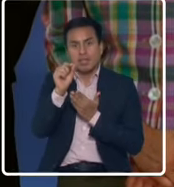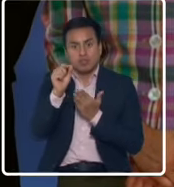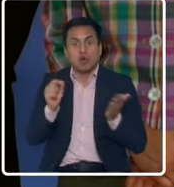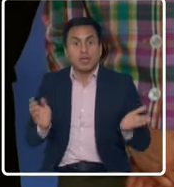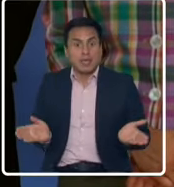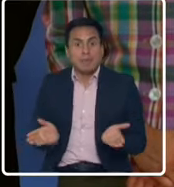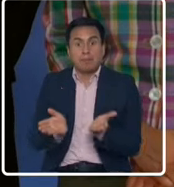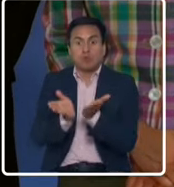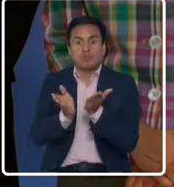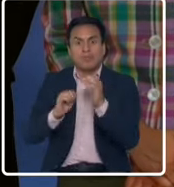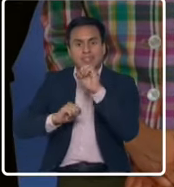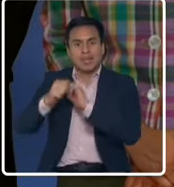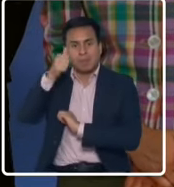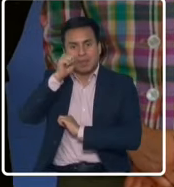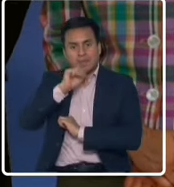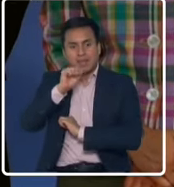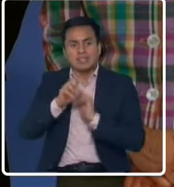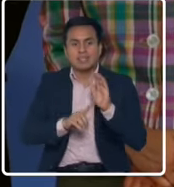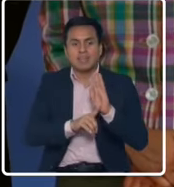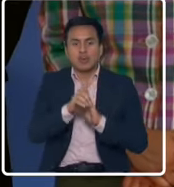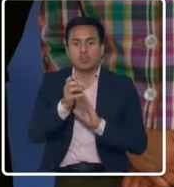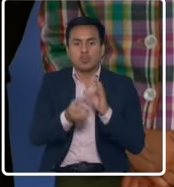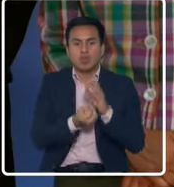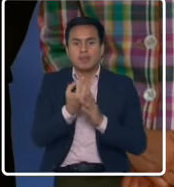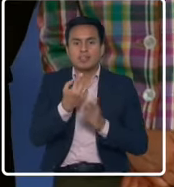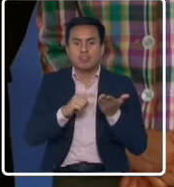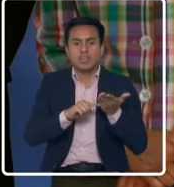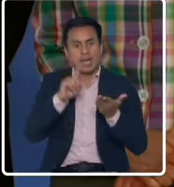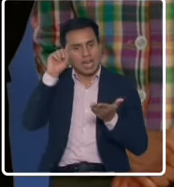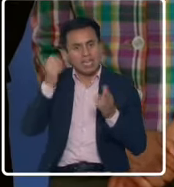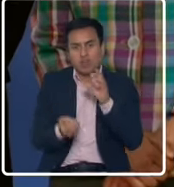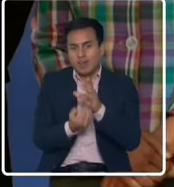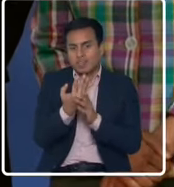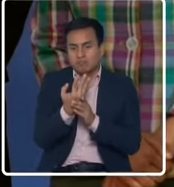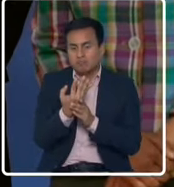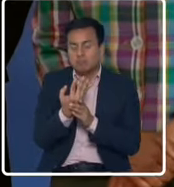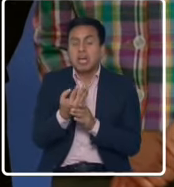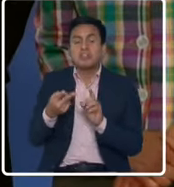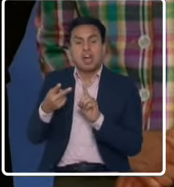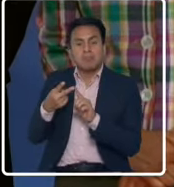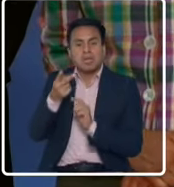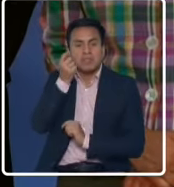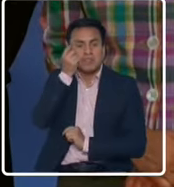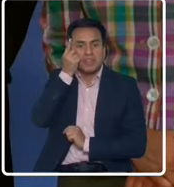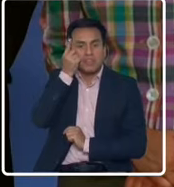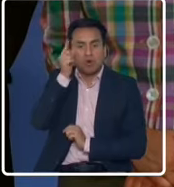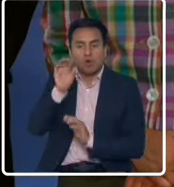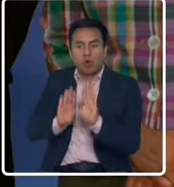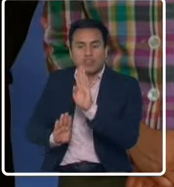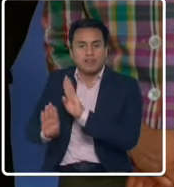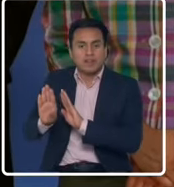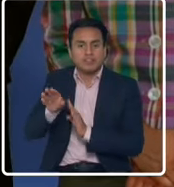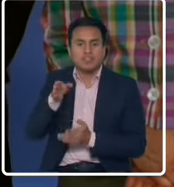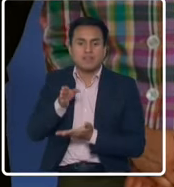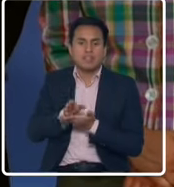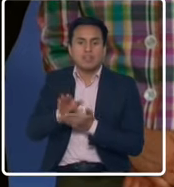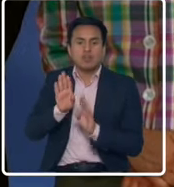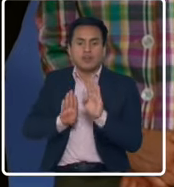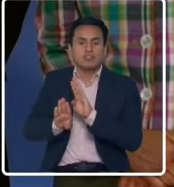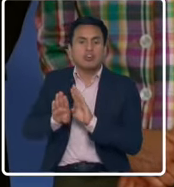impulso de la empresa privada en el desarrollo de nuevas tecnología e innovación y por el otro también entendiendo que la conservación tiene que ser una